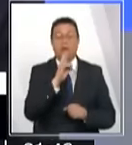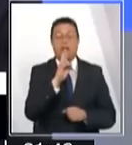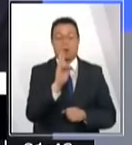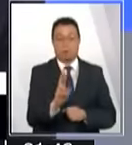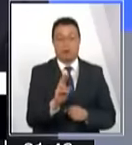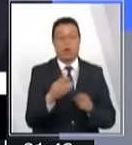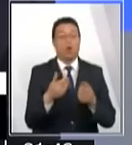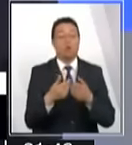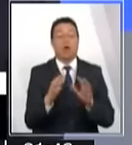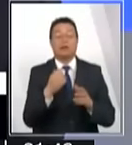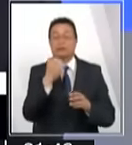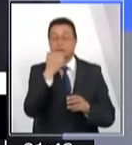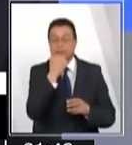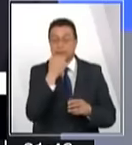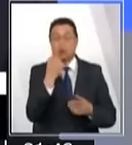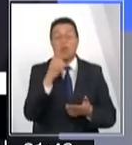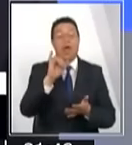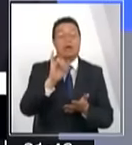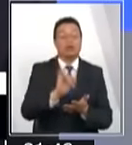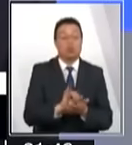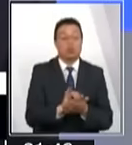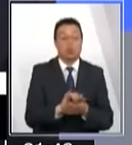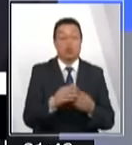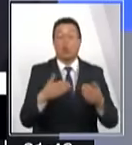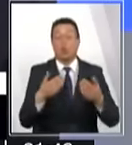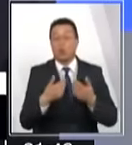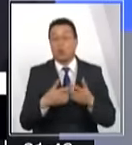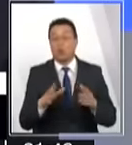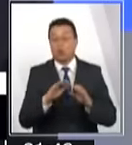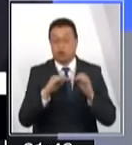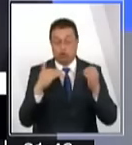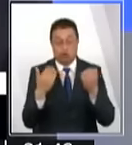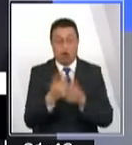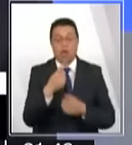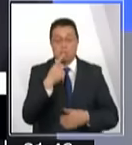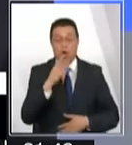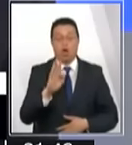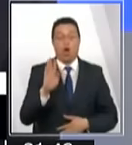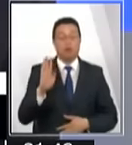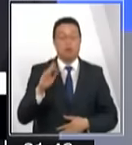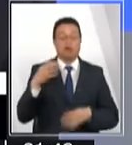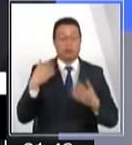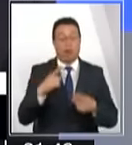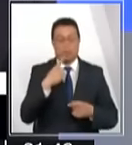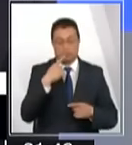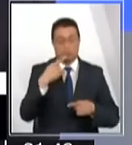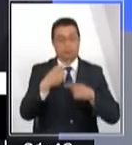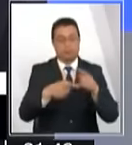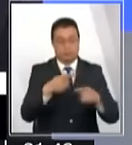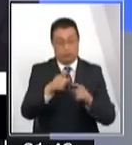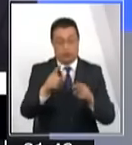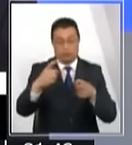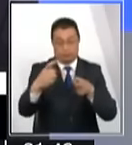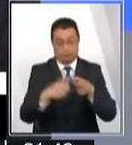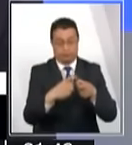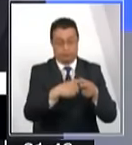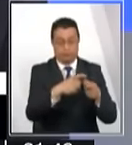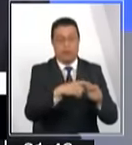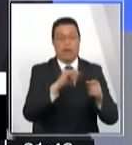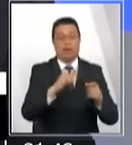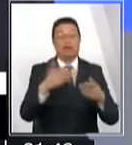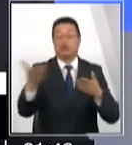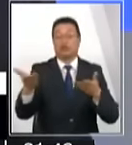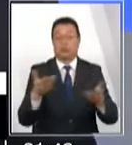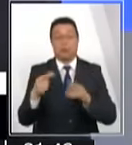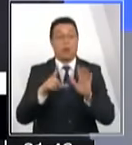caso de falla de institución con la todos los compromiso que la isapre tenga adquirida con sus afiliados incluso con los prestadores pero la